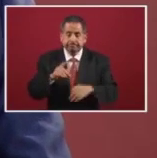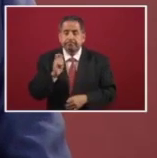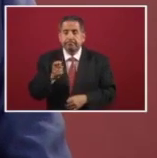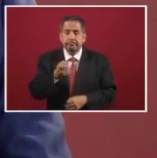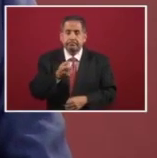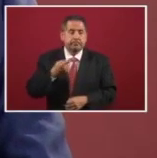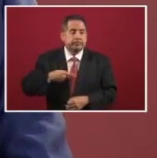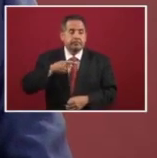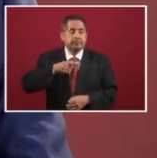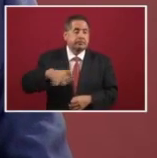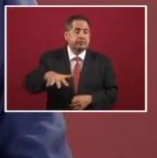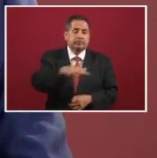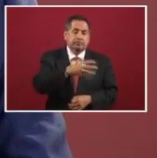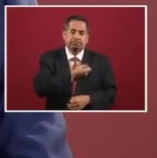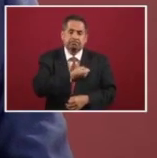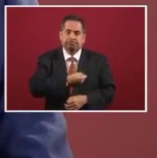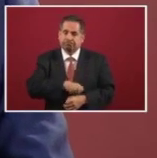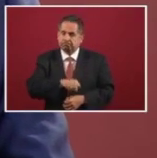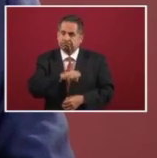salud.